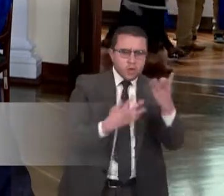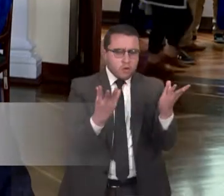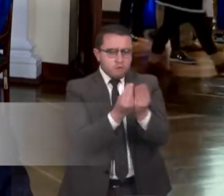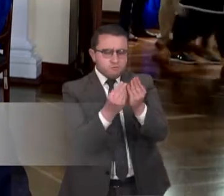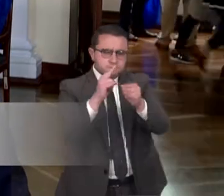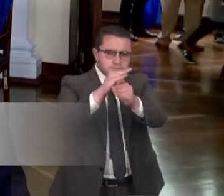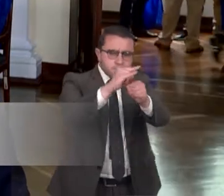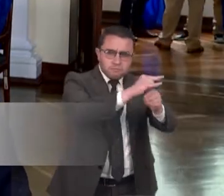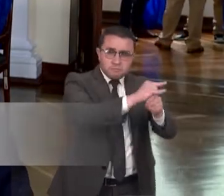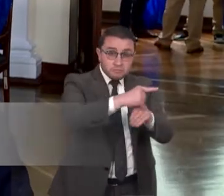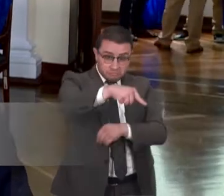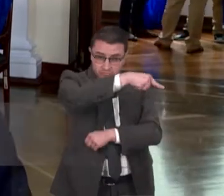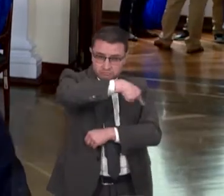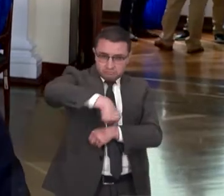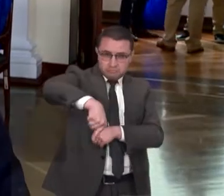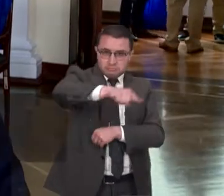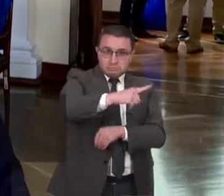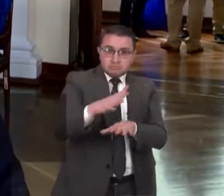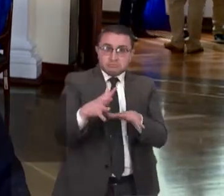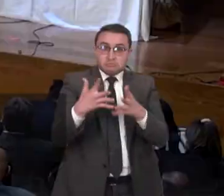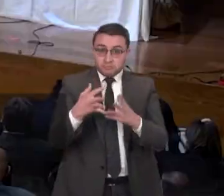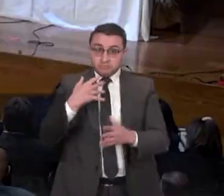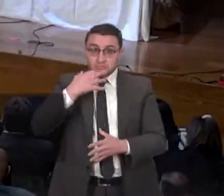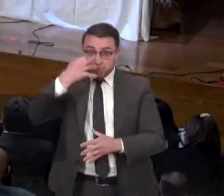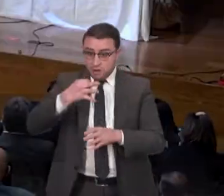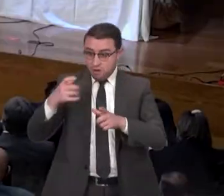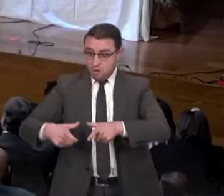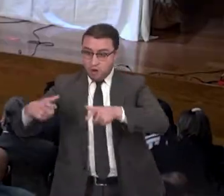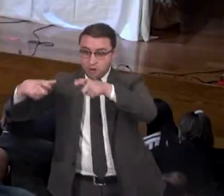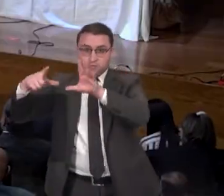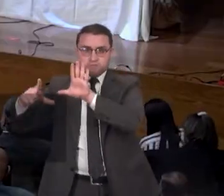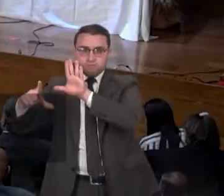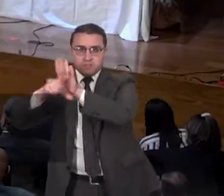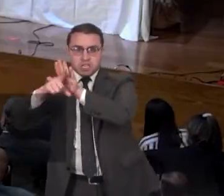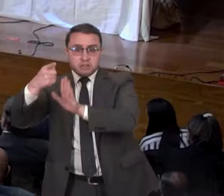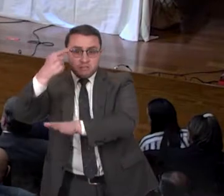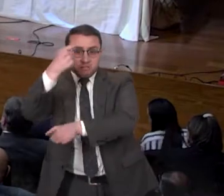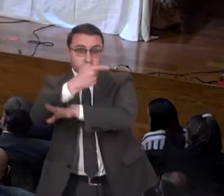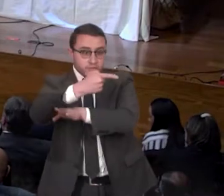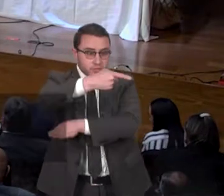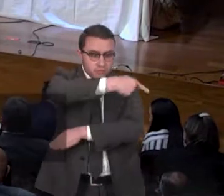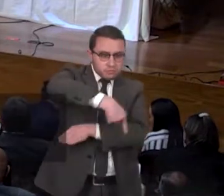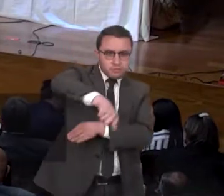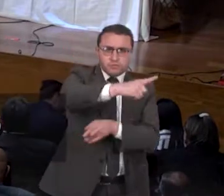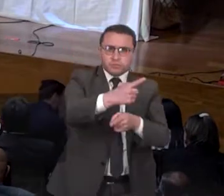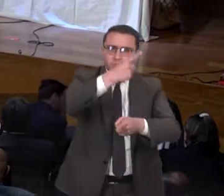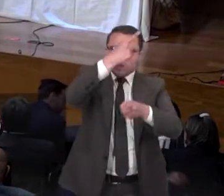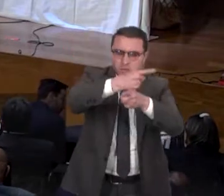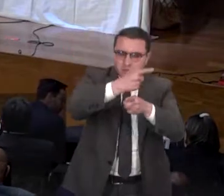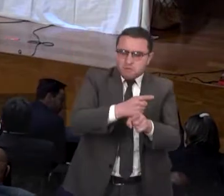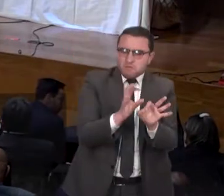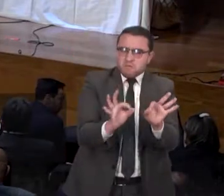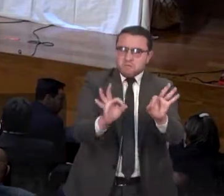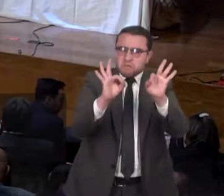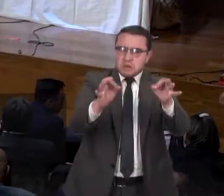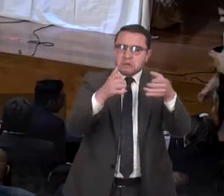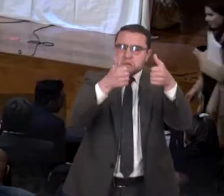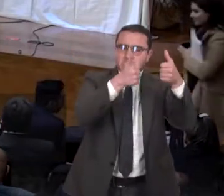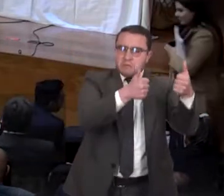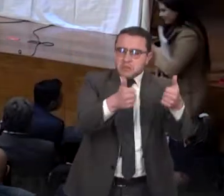y exclusivamente a ellos, han hecho de las cosas que el Congreso ha determinado en las leyes. ¿Cómo están ejecutando ellos